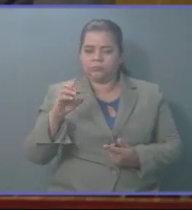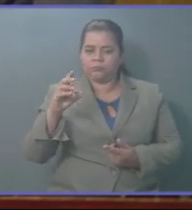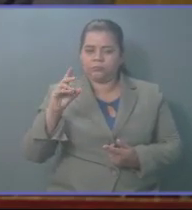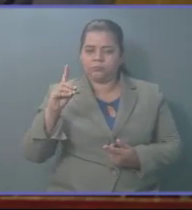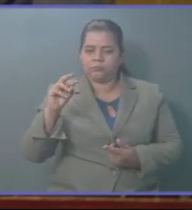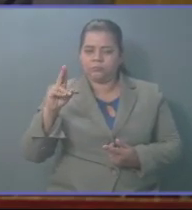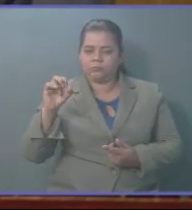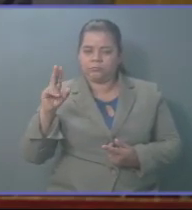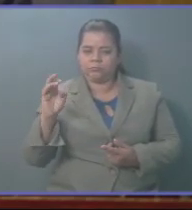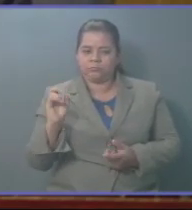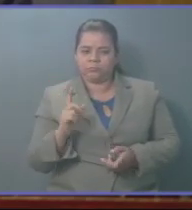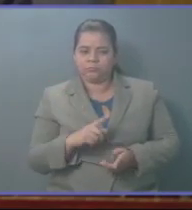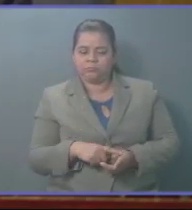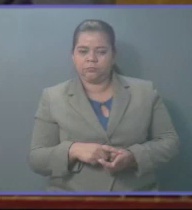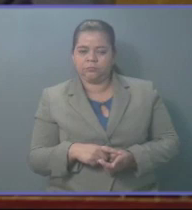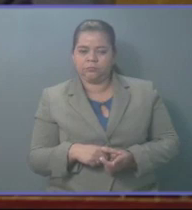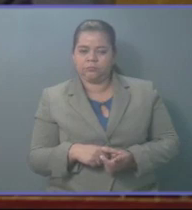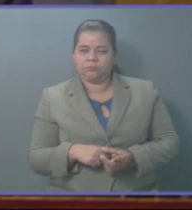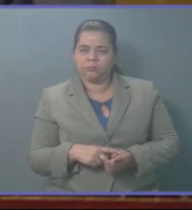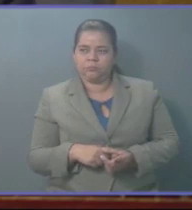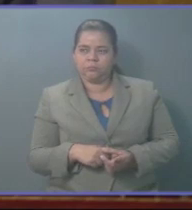Ángel,